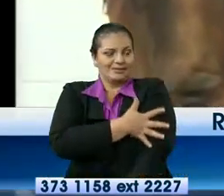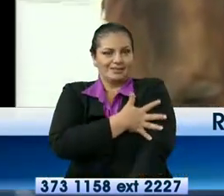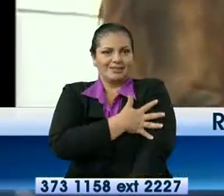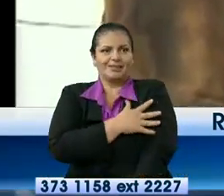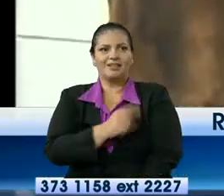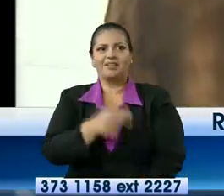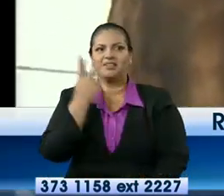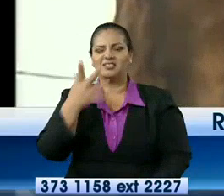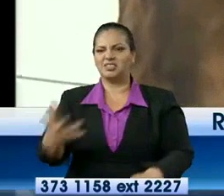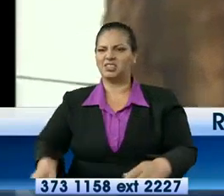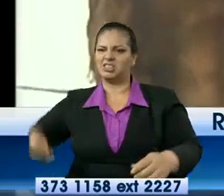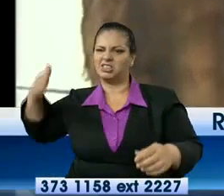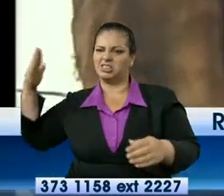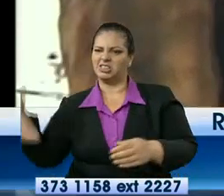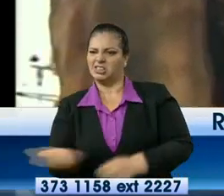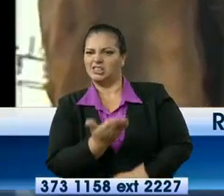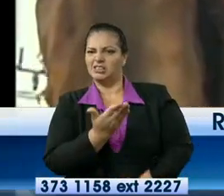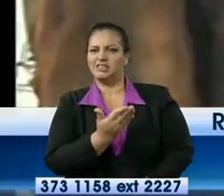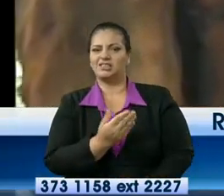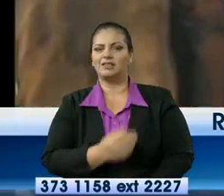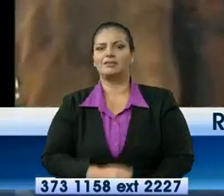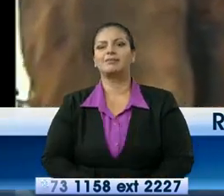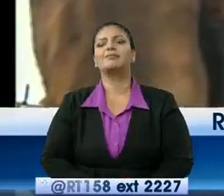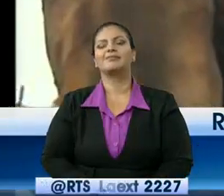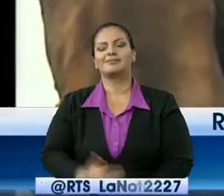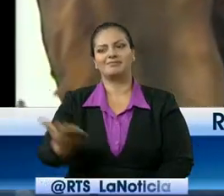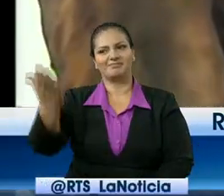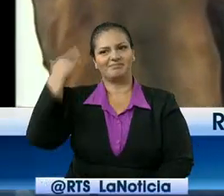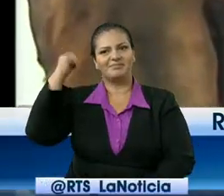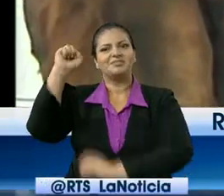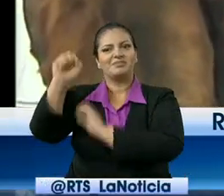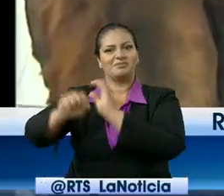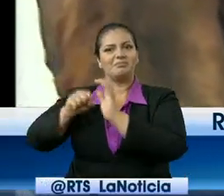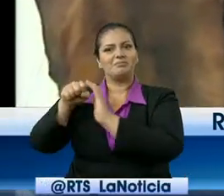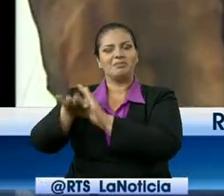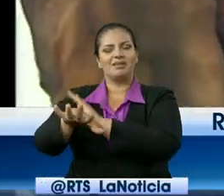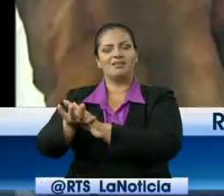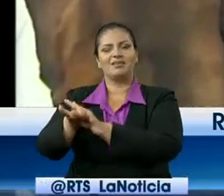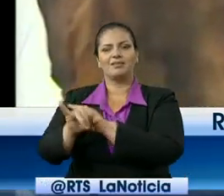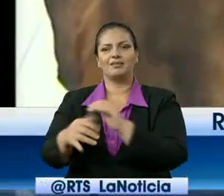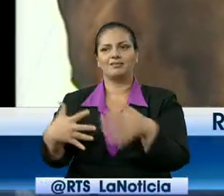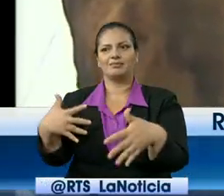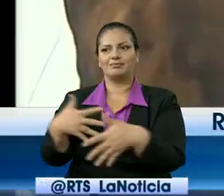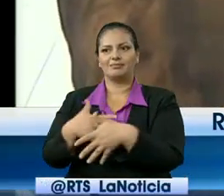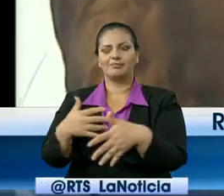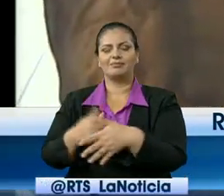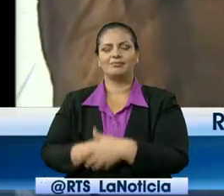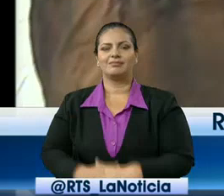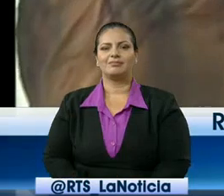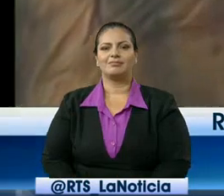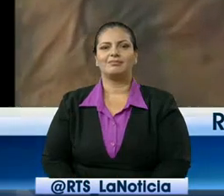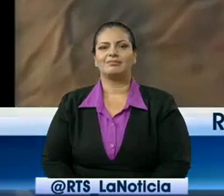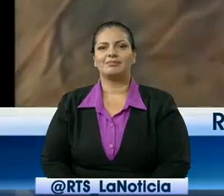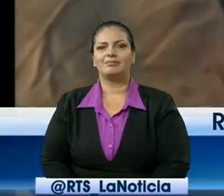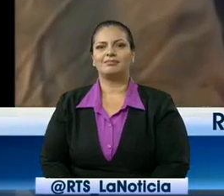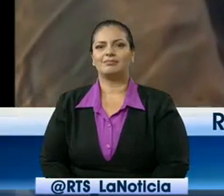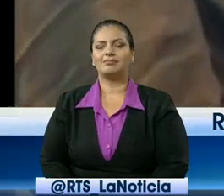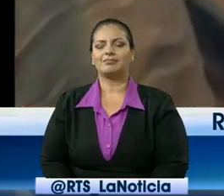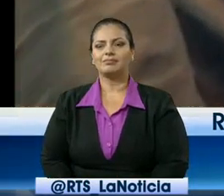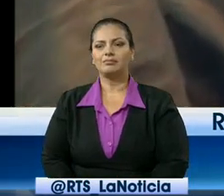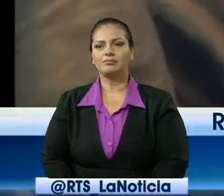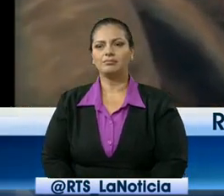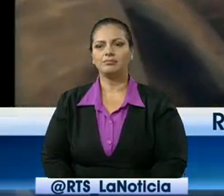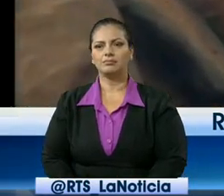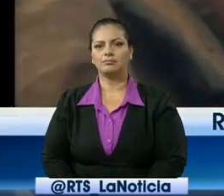mano derecha, personajes que formaron parte de esas películas de la década de los 90. Por acá nosotros estamos